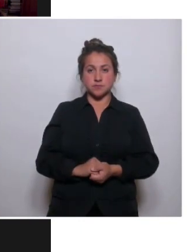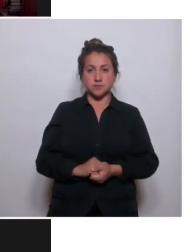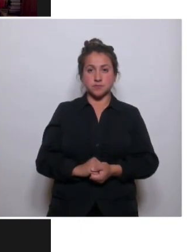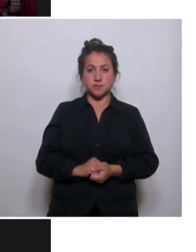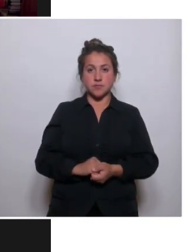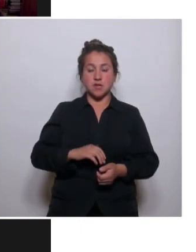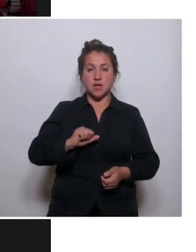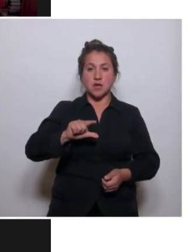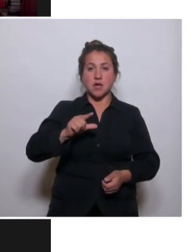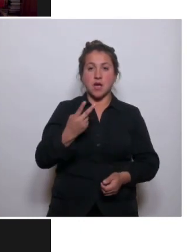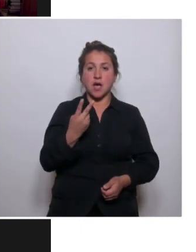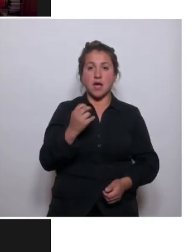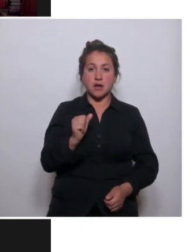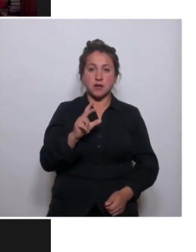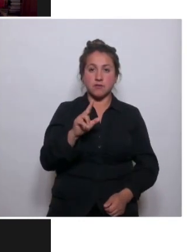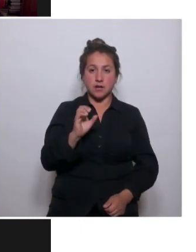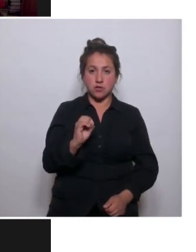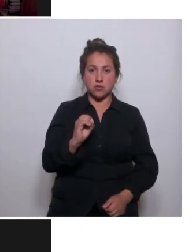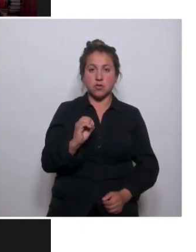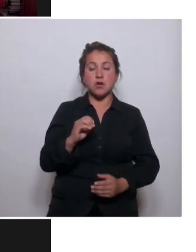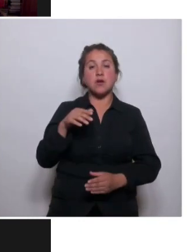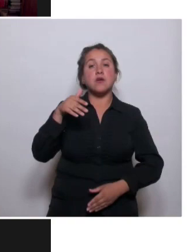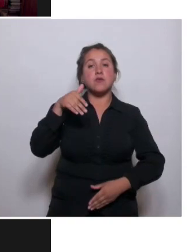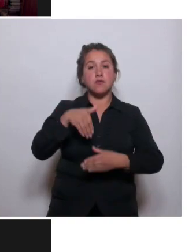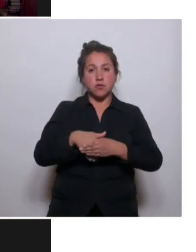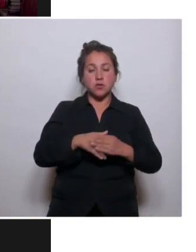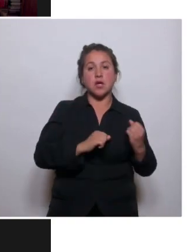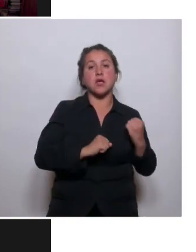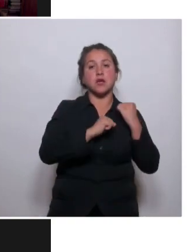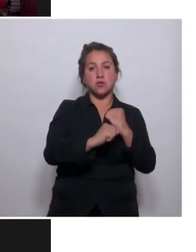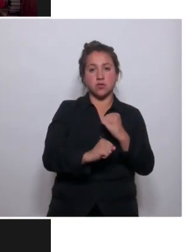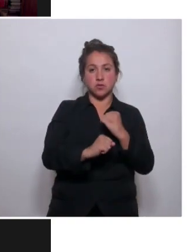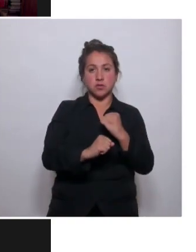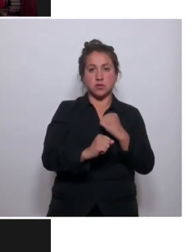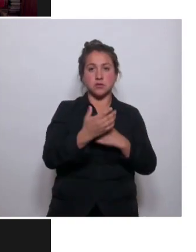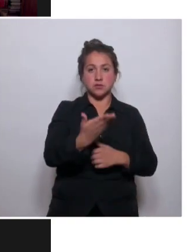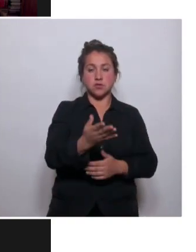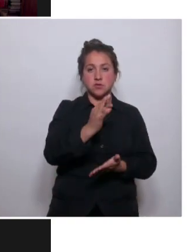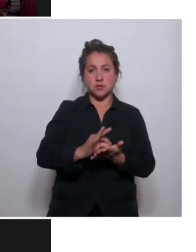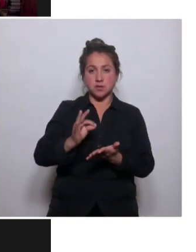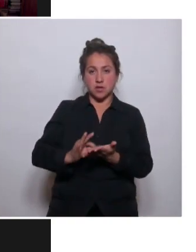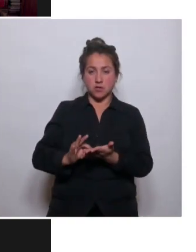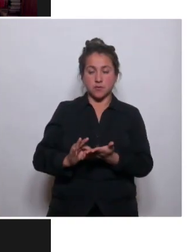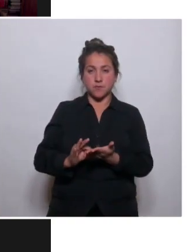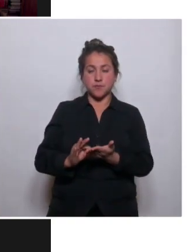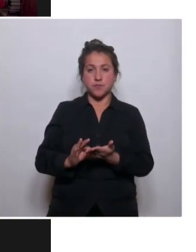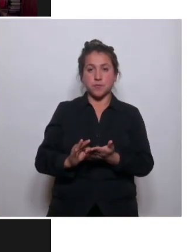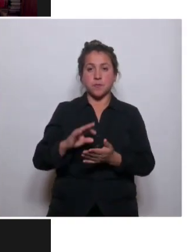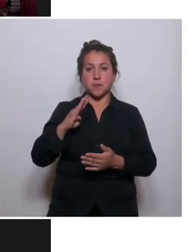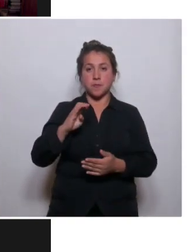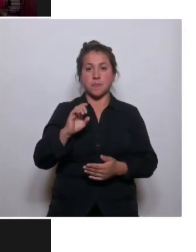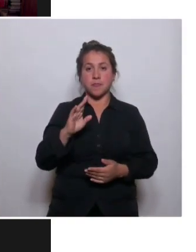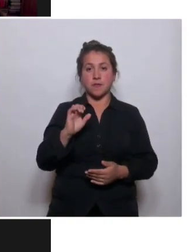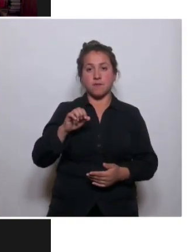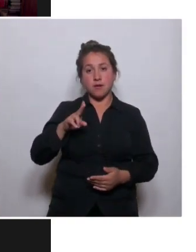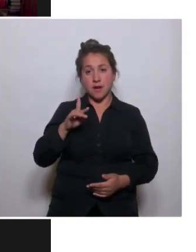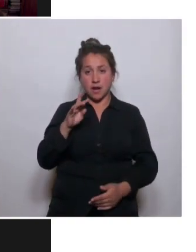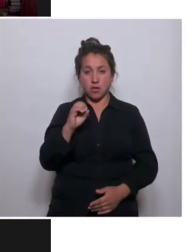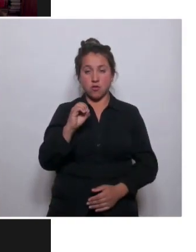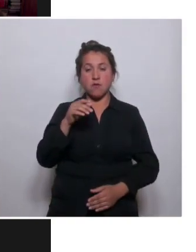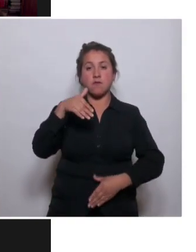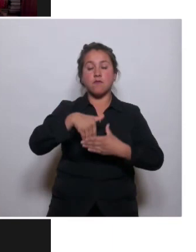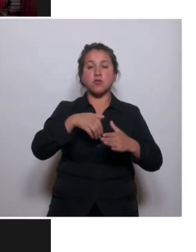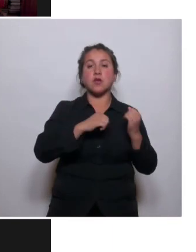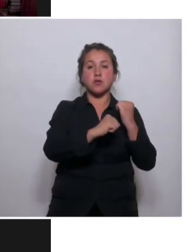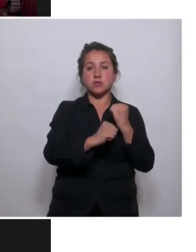Señor Álvaro Jofré. Mi voto es en contra, señor secretario. Señor Bernardo de la Maza. En